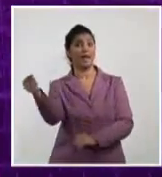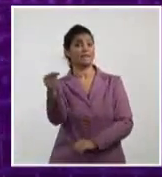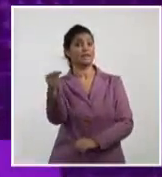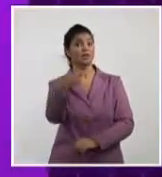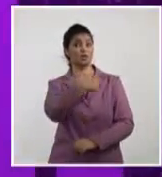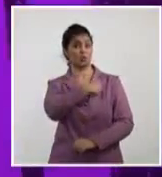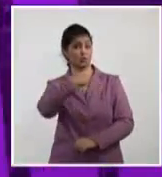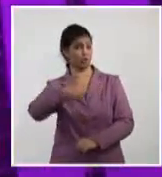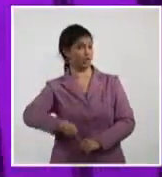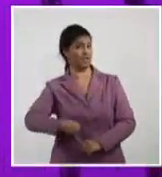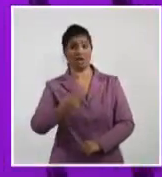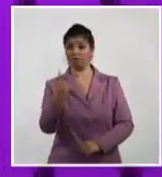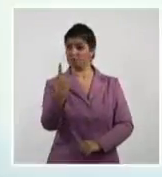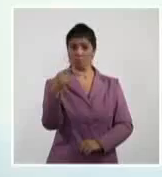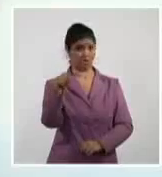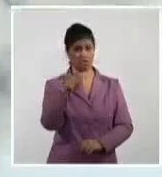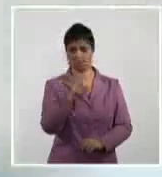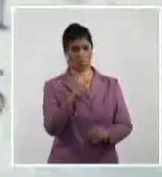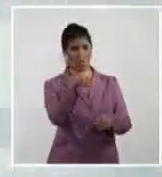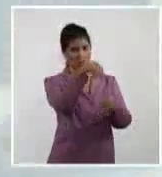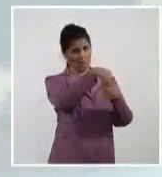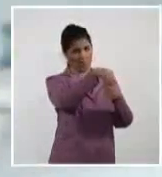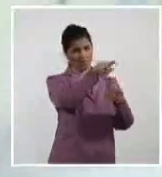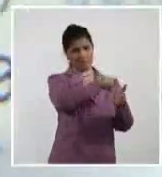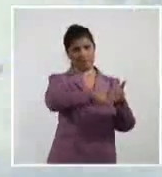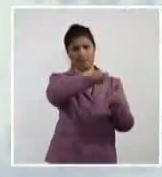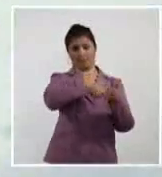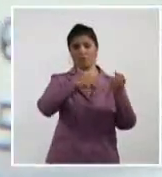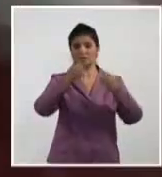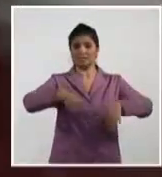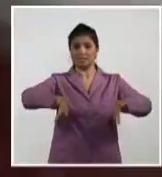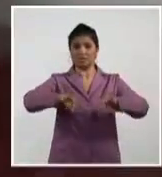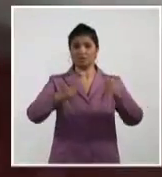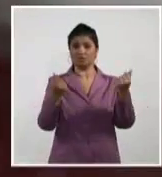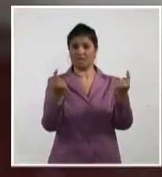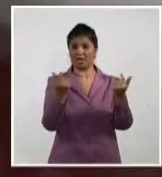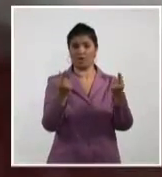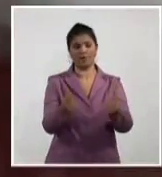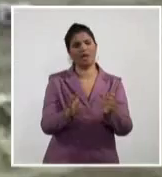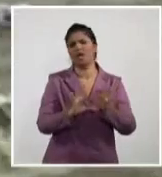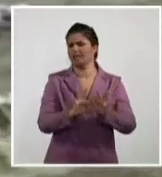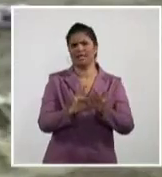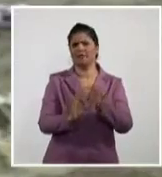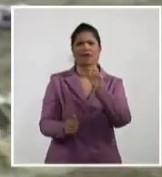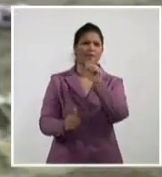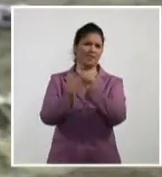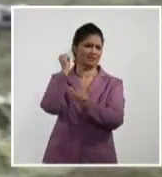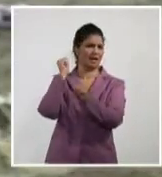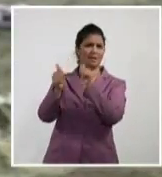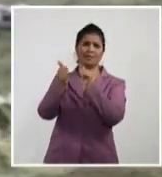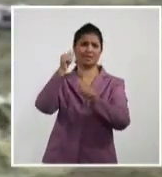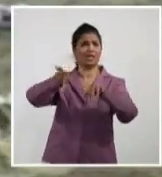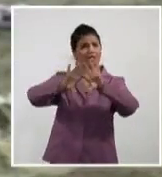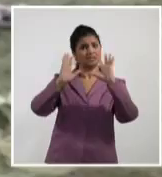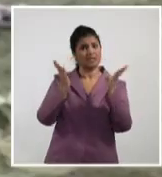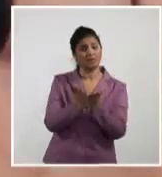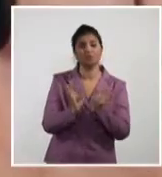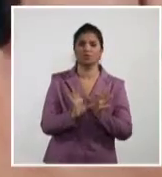el crecimiento económico está muy lejos de alcanzar el dinamismo necesario para poner fin a la